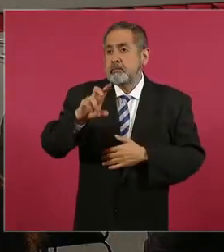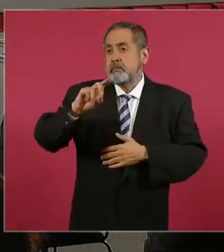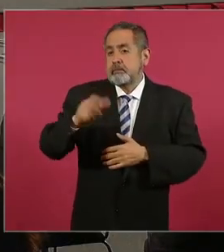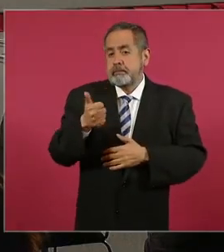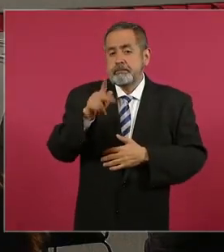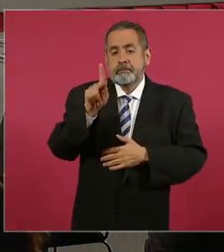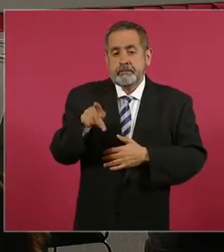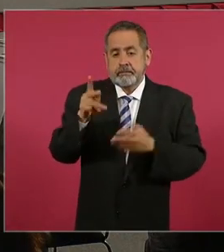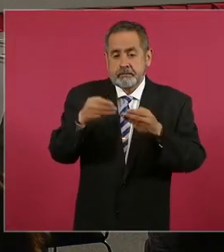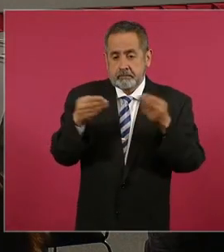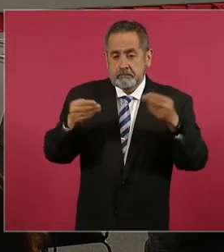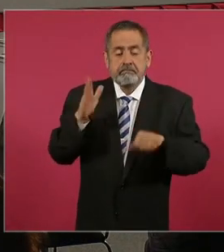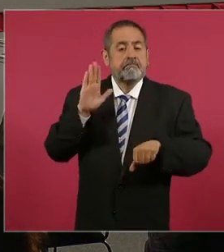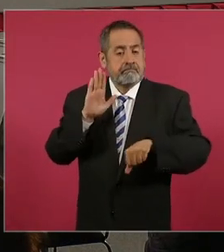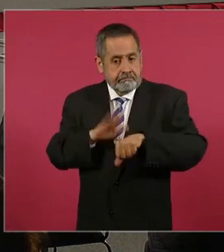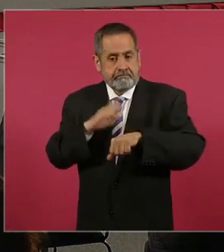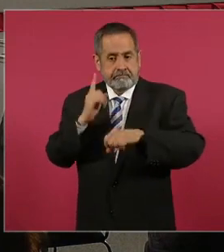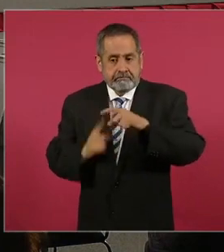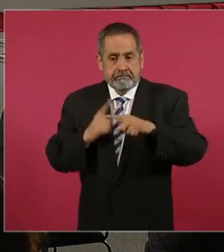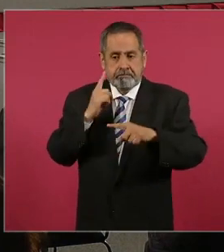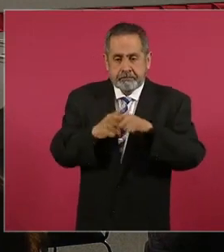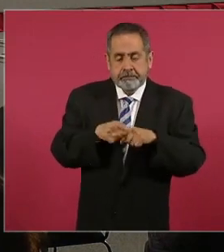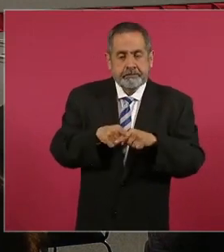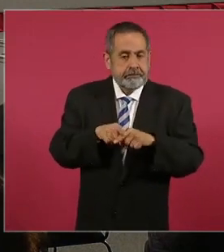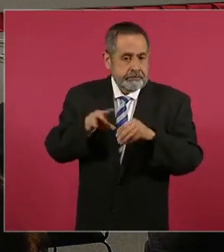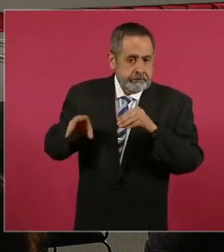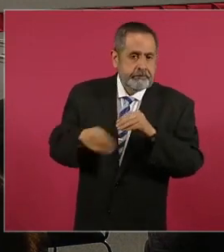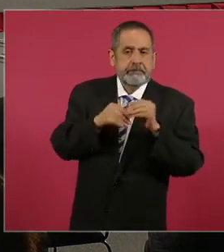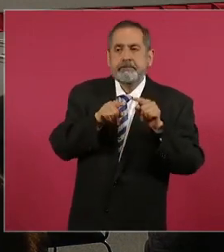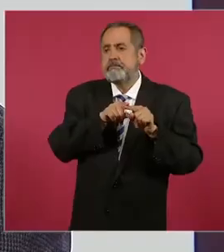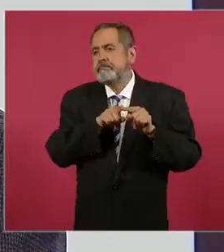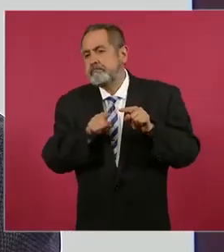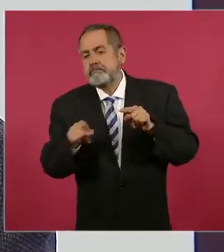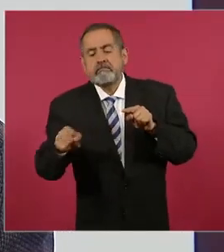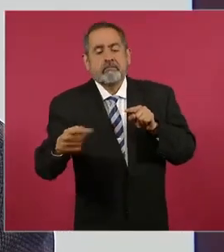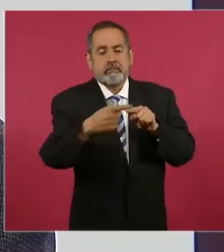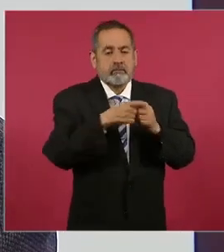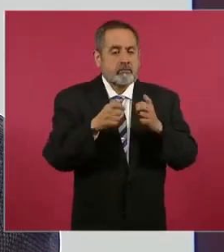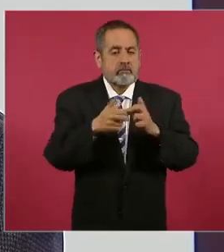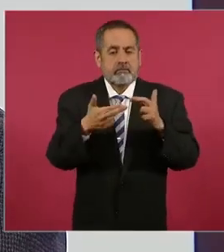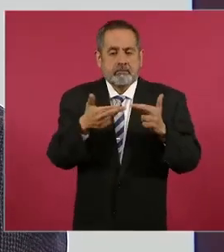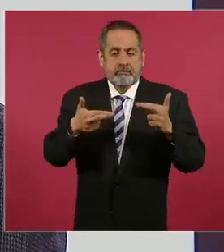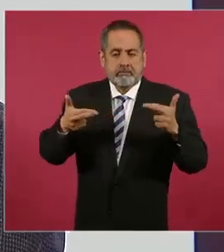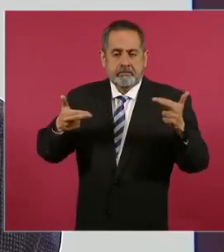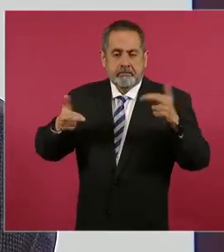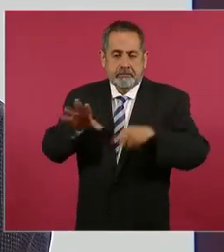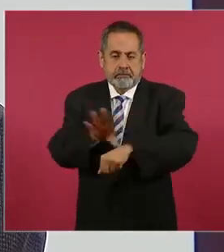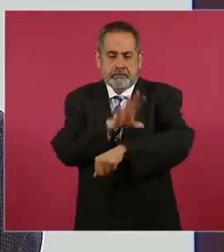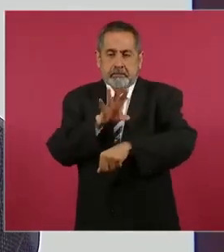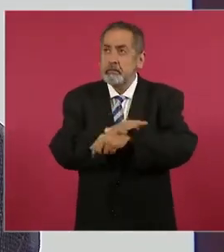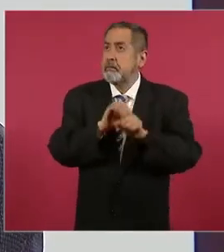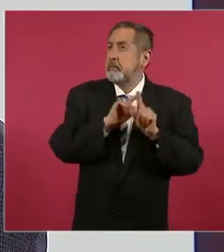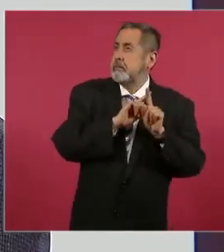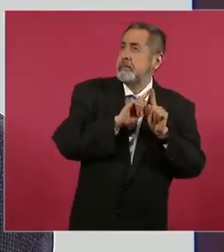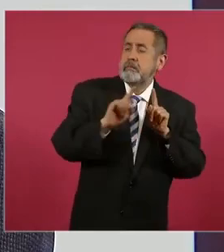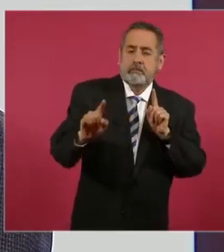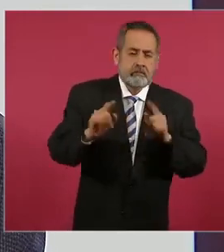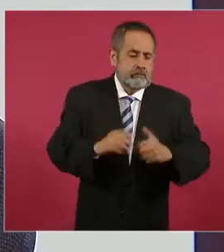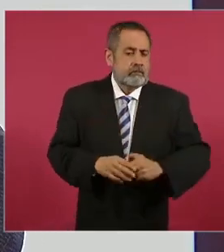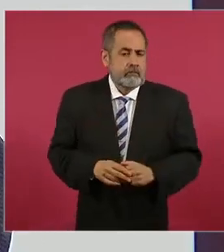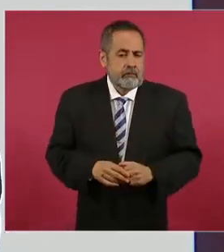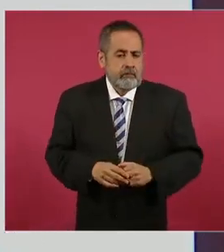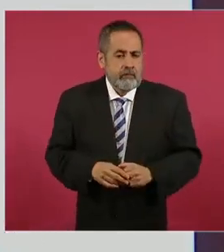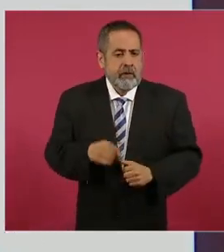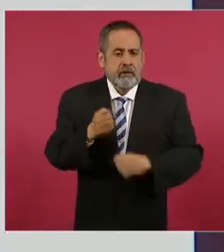4.036 kilómetros circuitos adicionales de líneas de transmisión. En distribución,